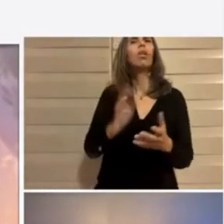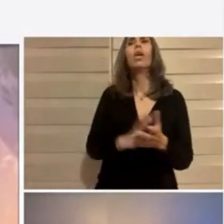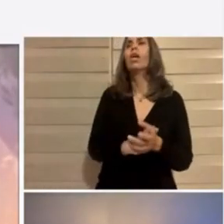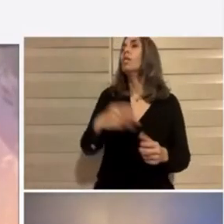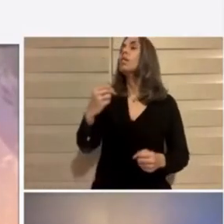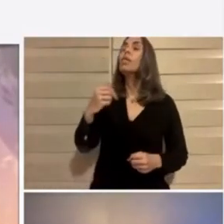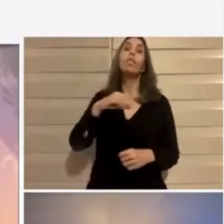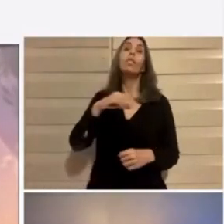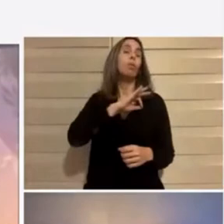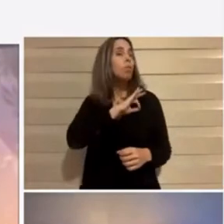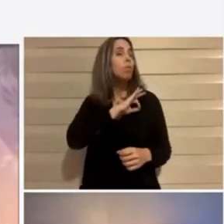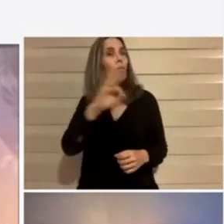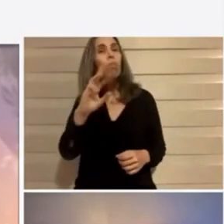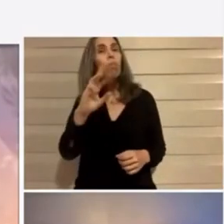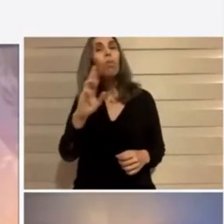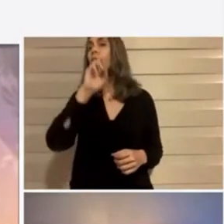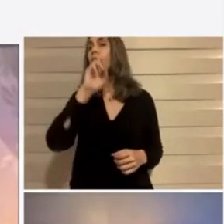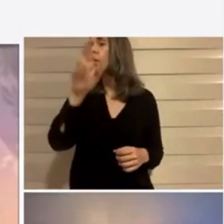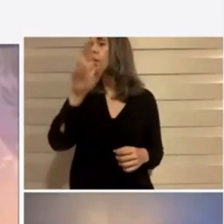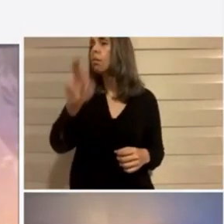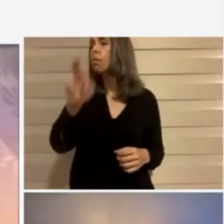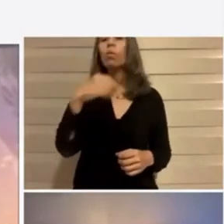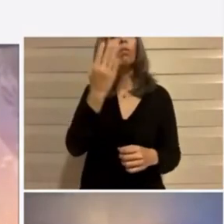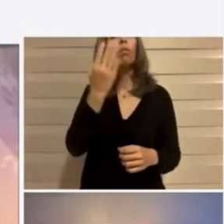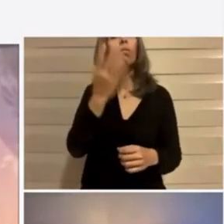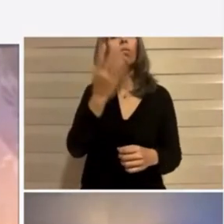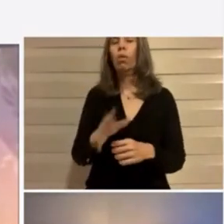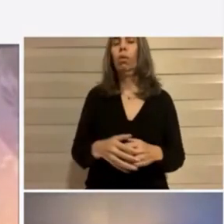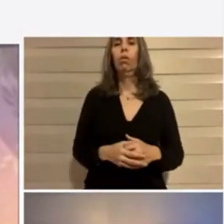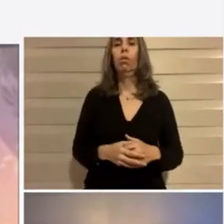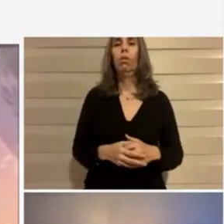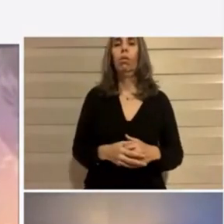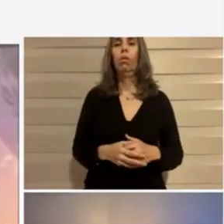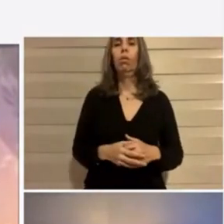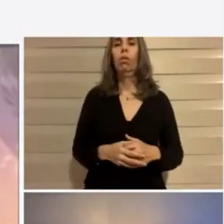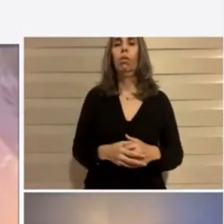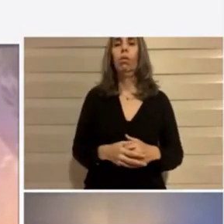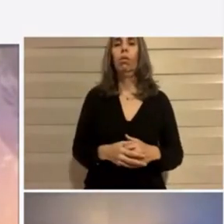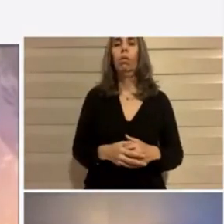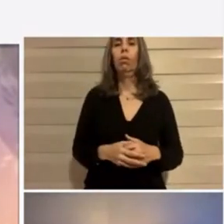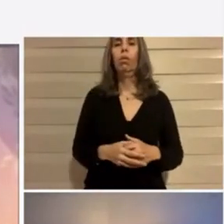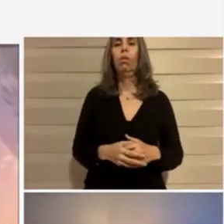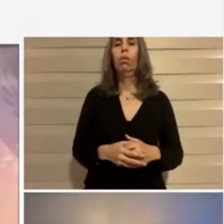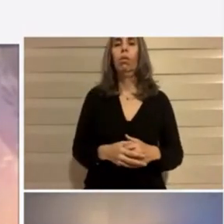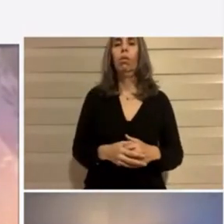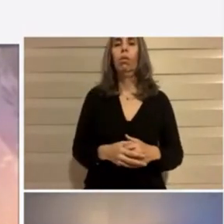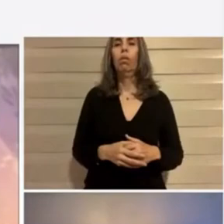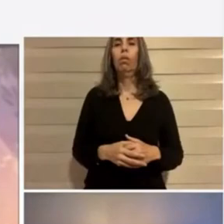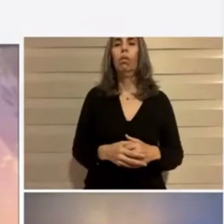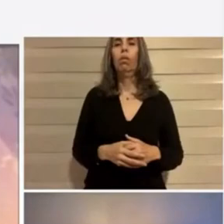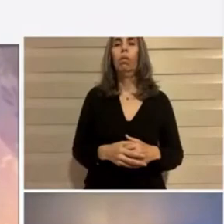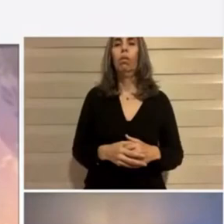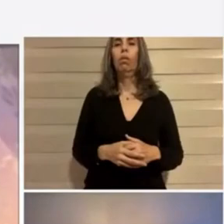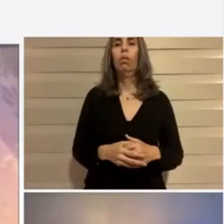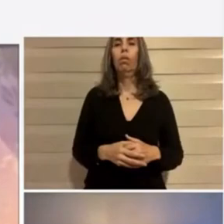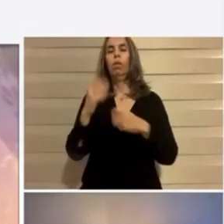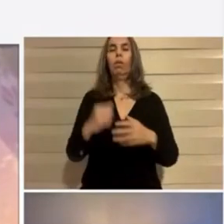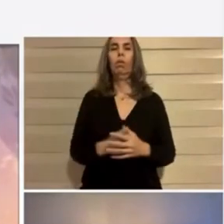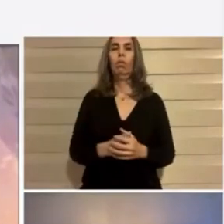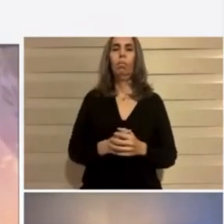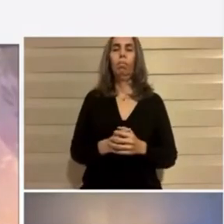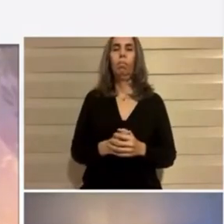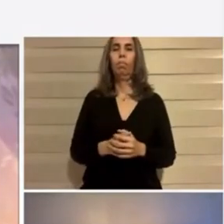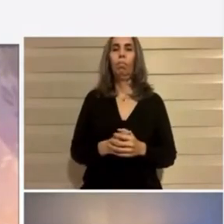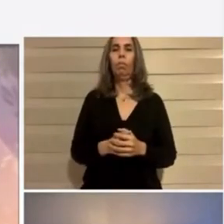para tratar de resolver esos problemas. Yo creo que por eso es importante tener este tipo de